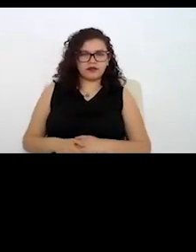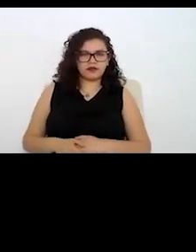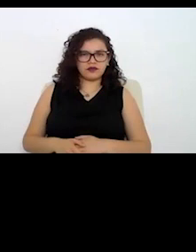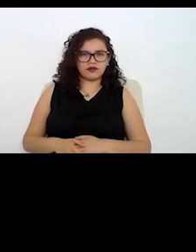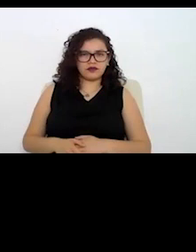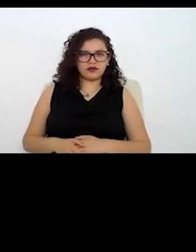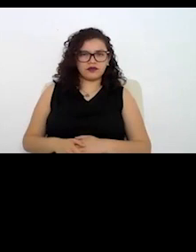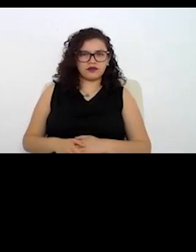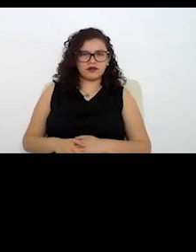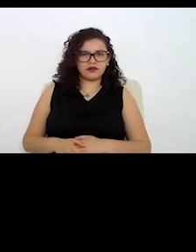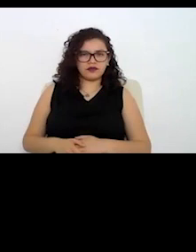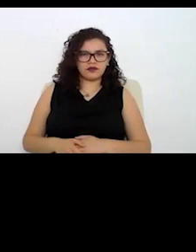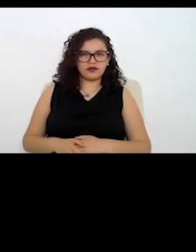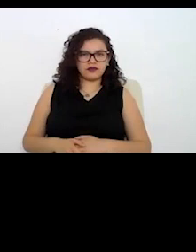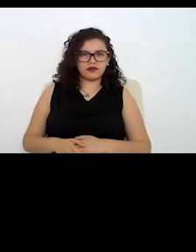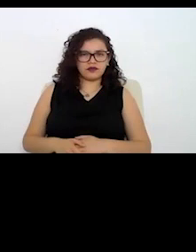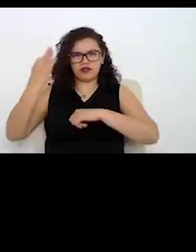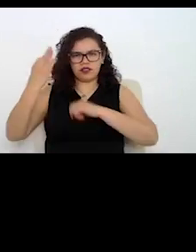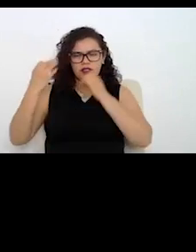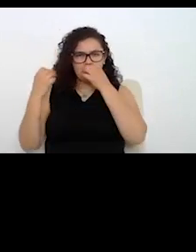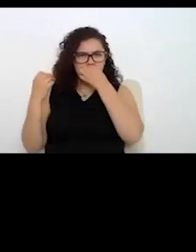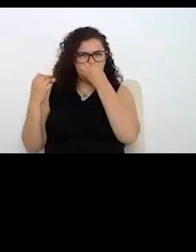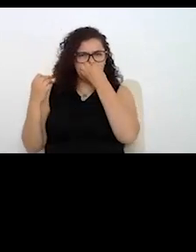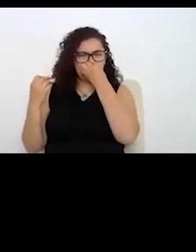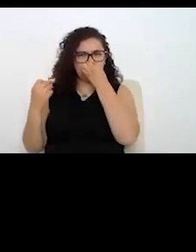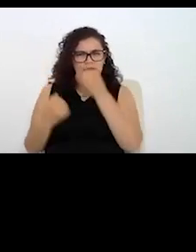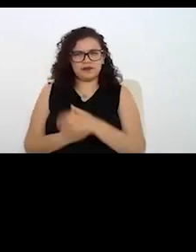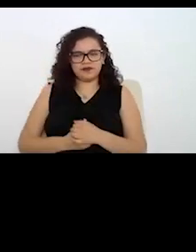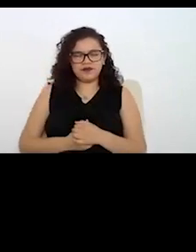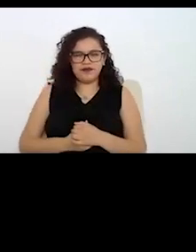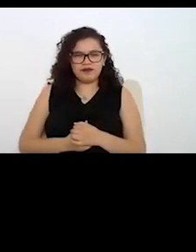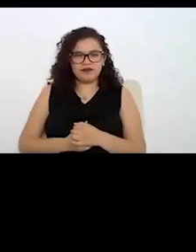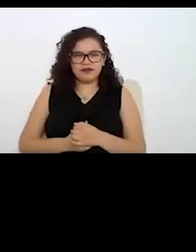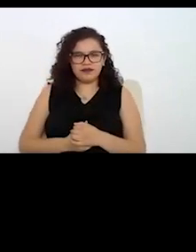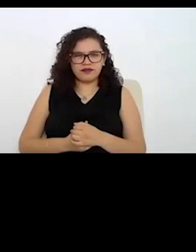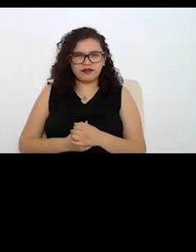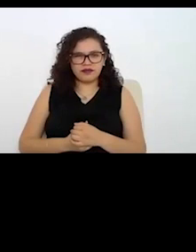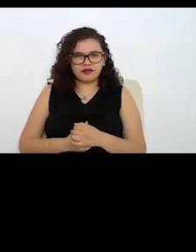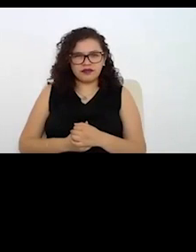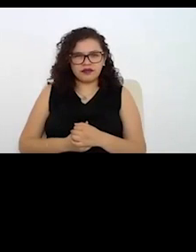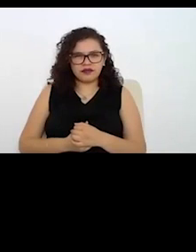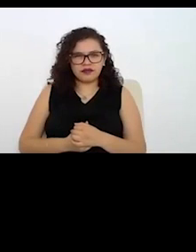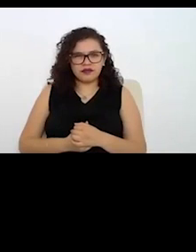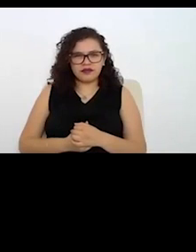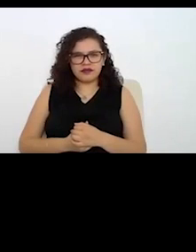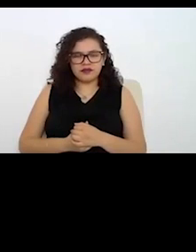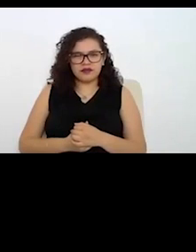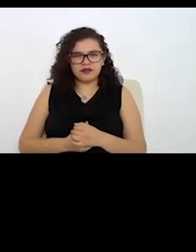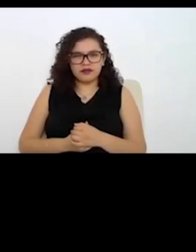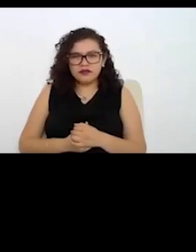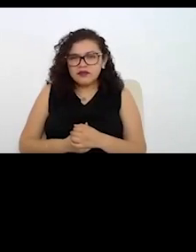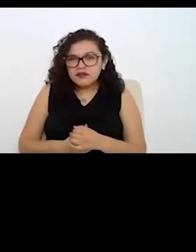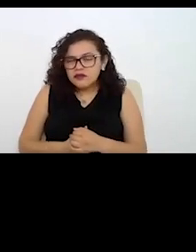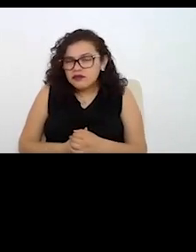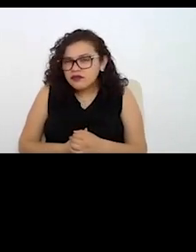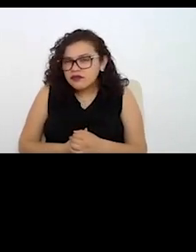federal, pero justamente más bien ya se extinguieron, bueno, todavía siguen